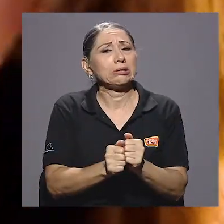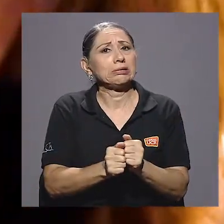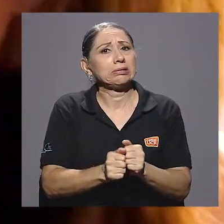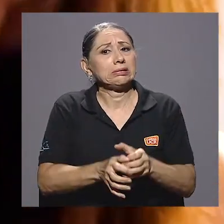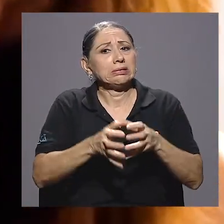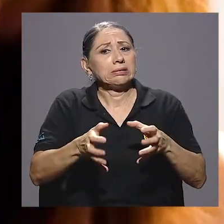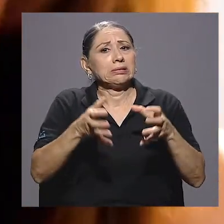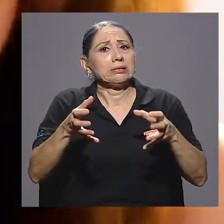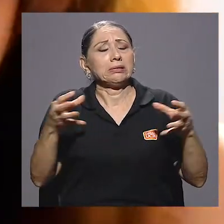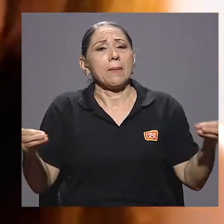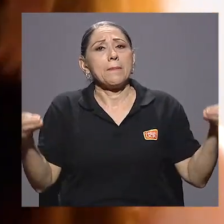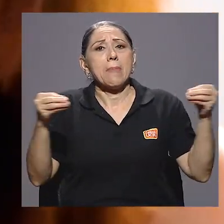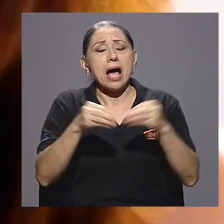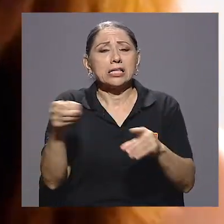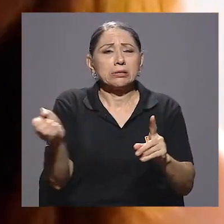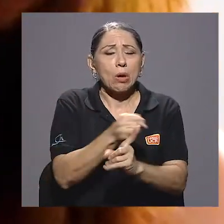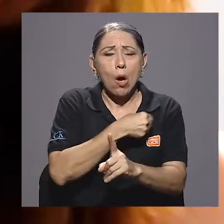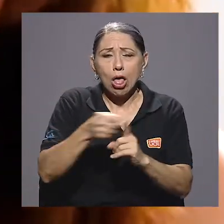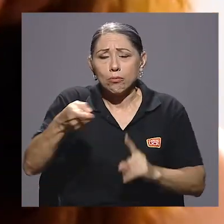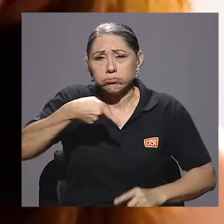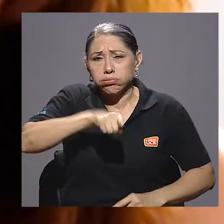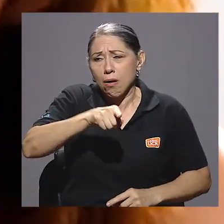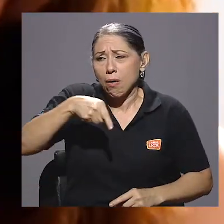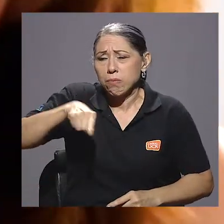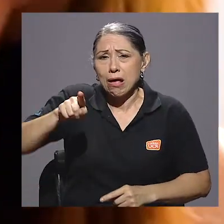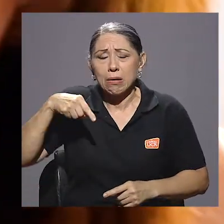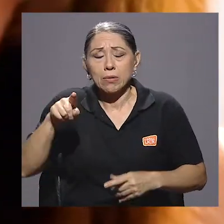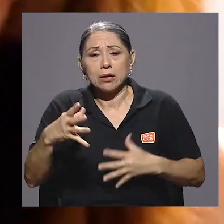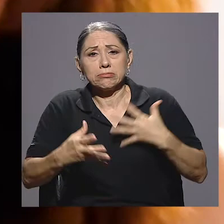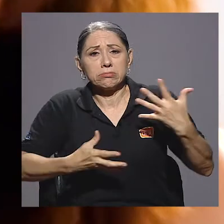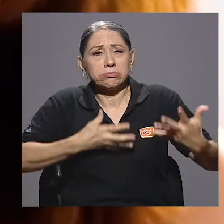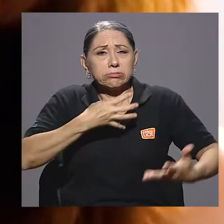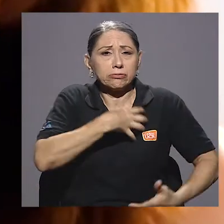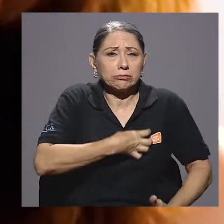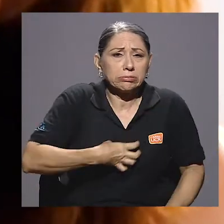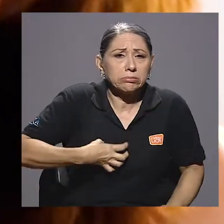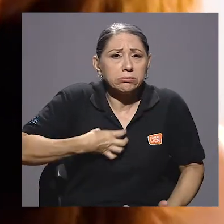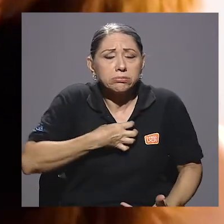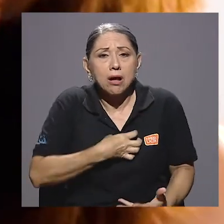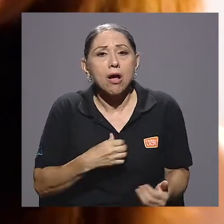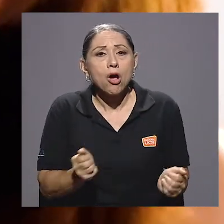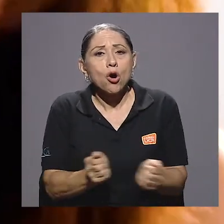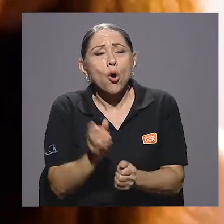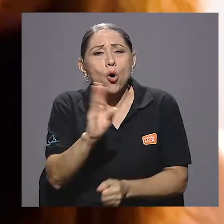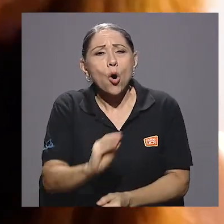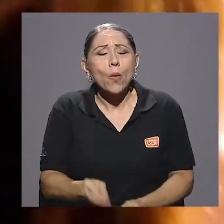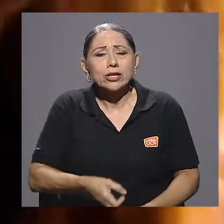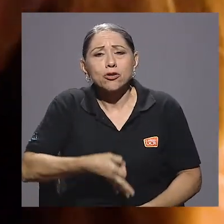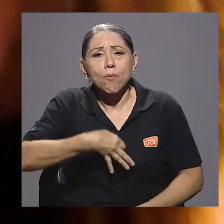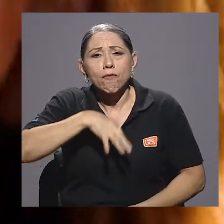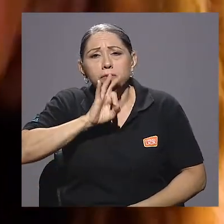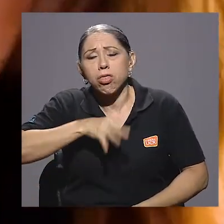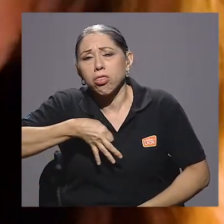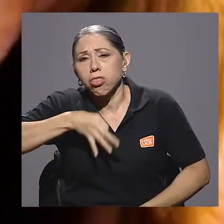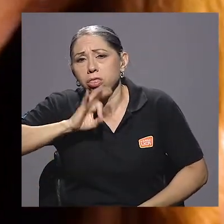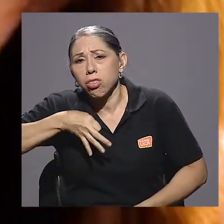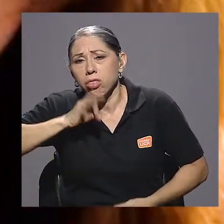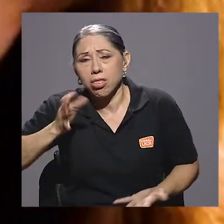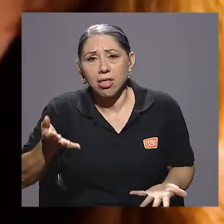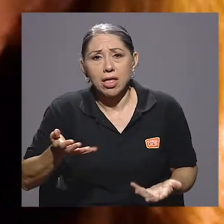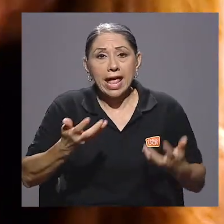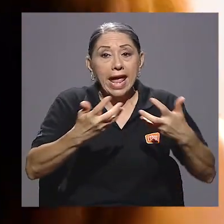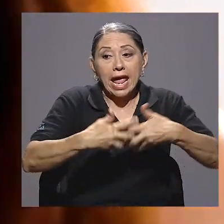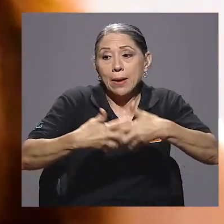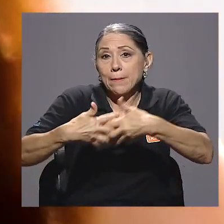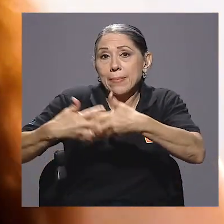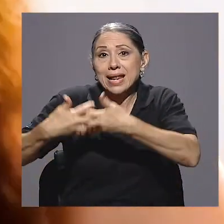de violencia muchísimo mayores, con jóvenes con un montón de frustraciones, con